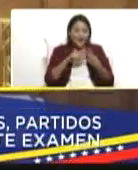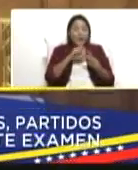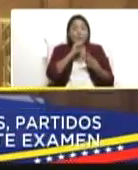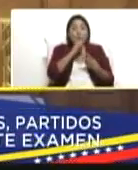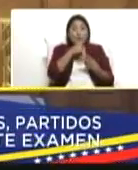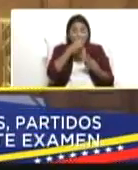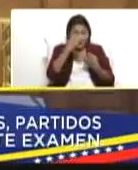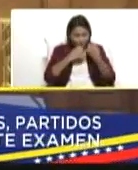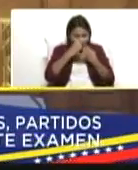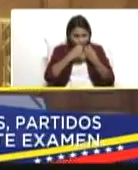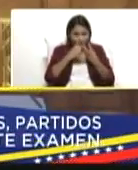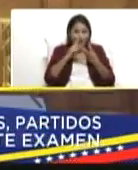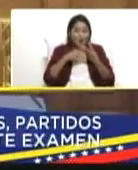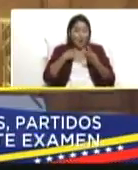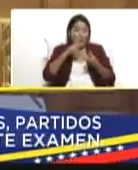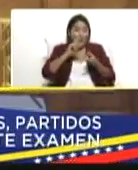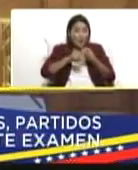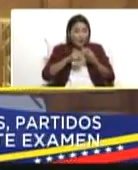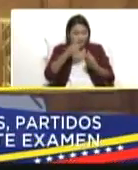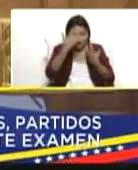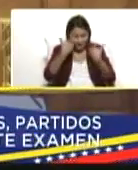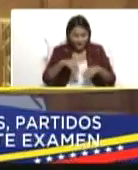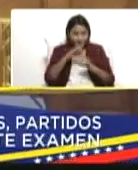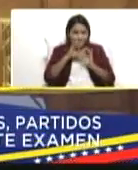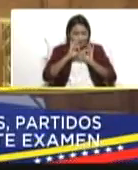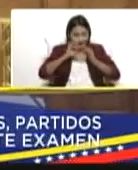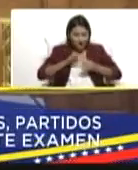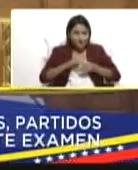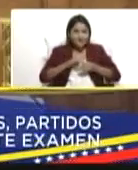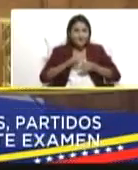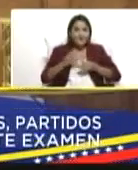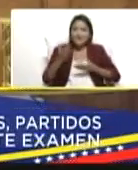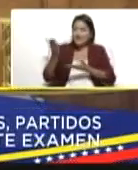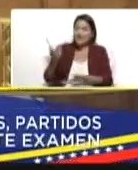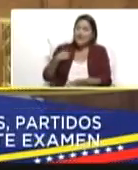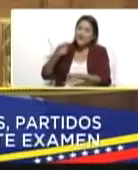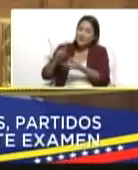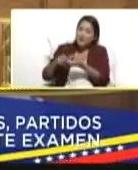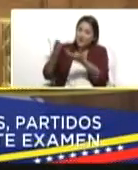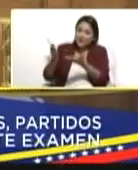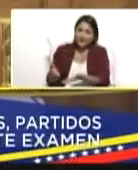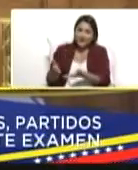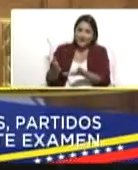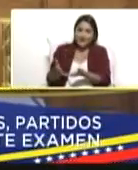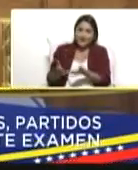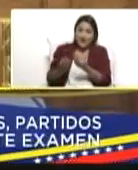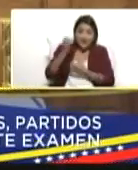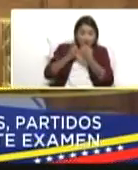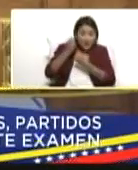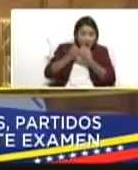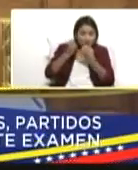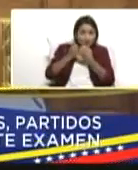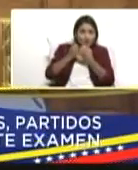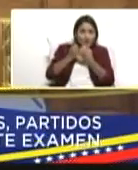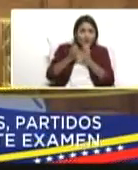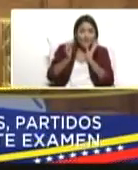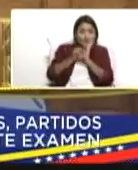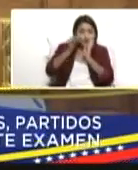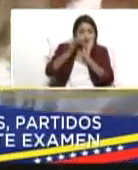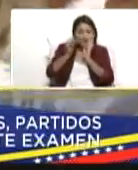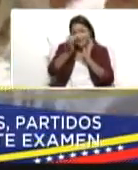abuelo como esposo silia el balance y el examen lo pasé